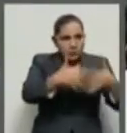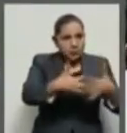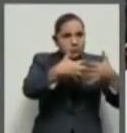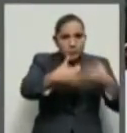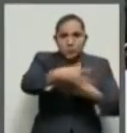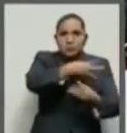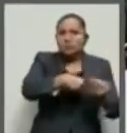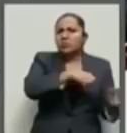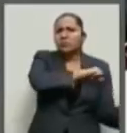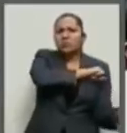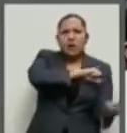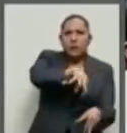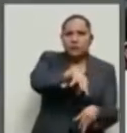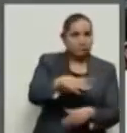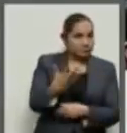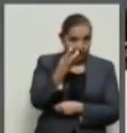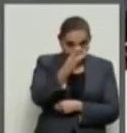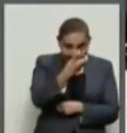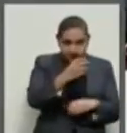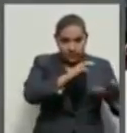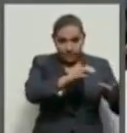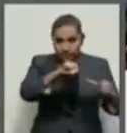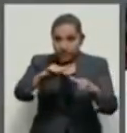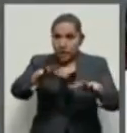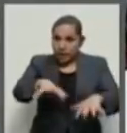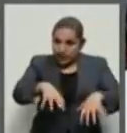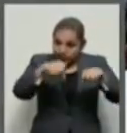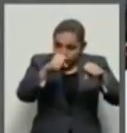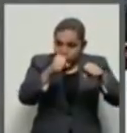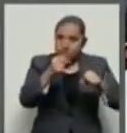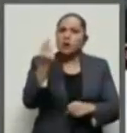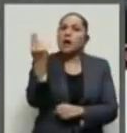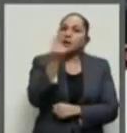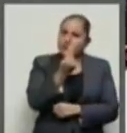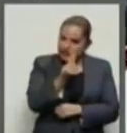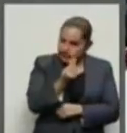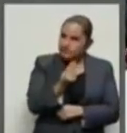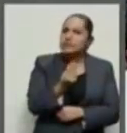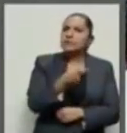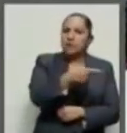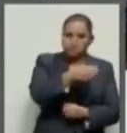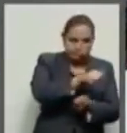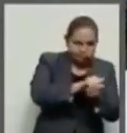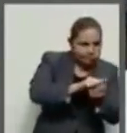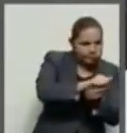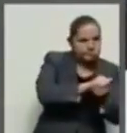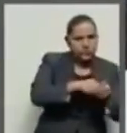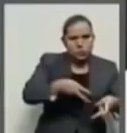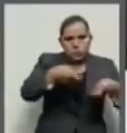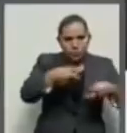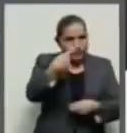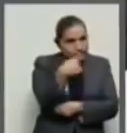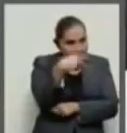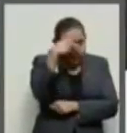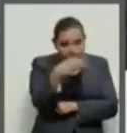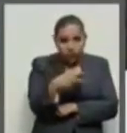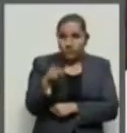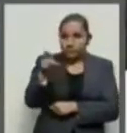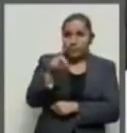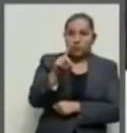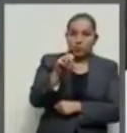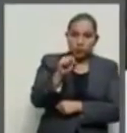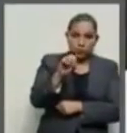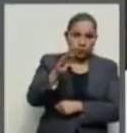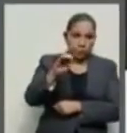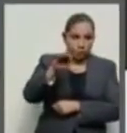tener un precio hacia la baja. La refinería de Dos Bocas que acaba de anunciar el presidente de la República, más el